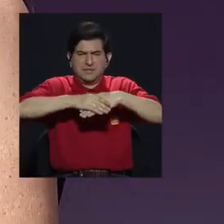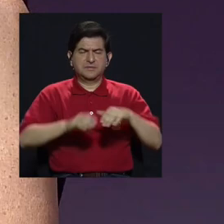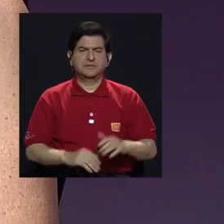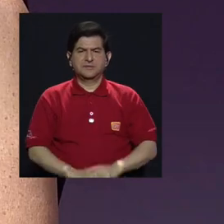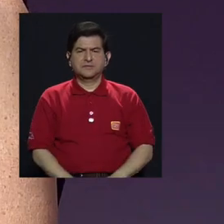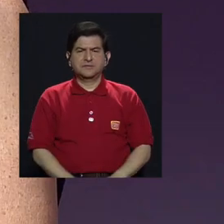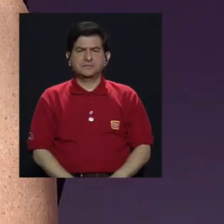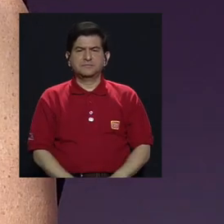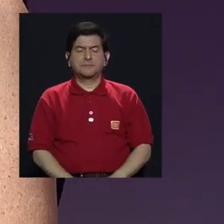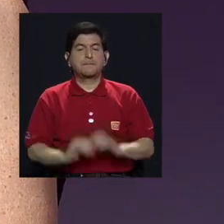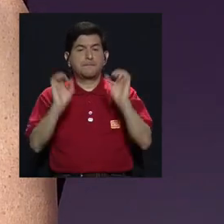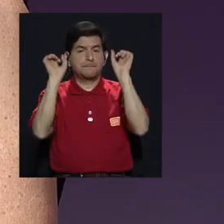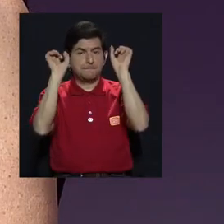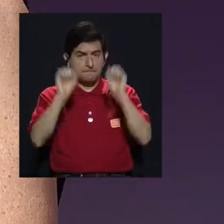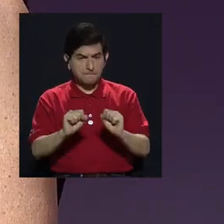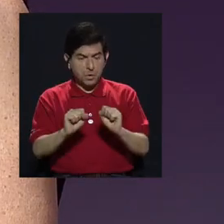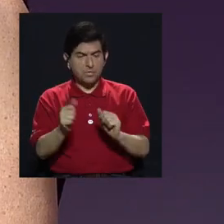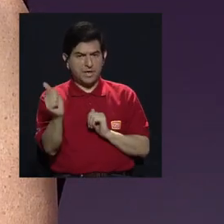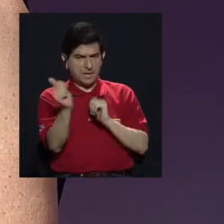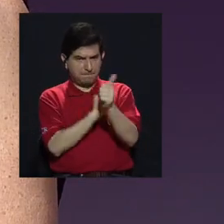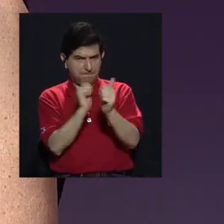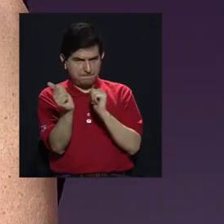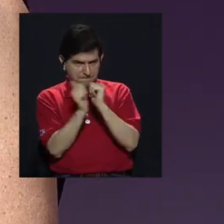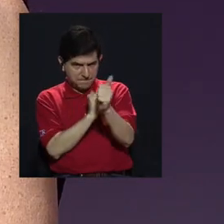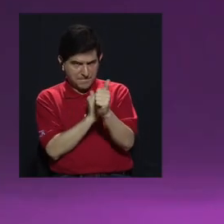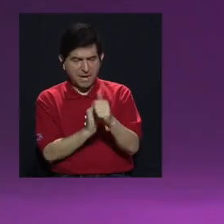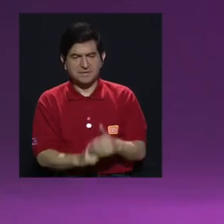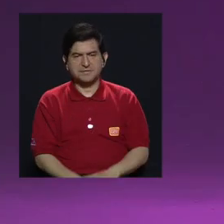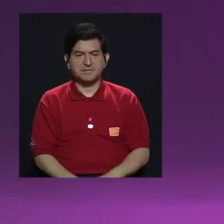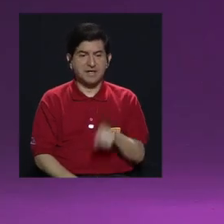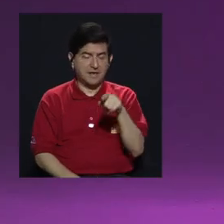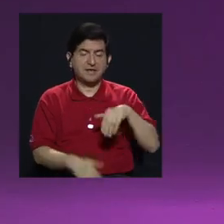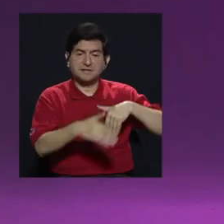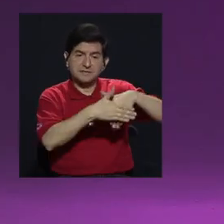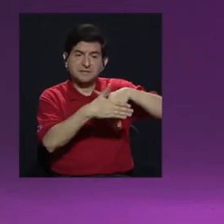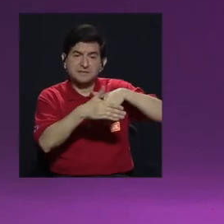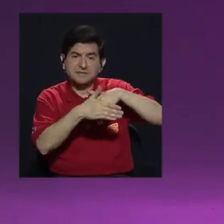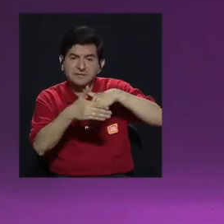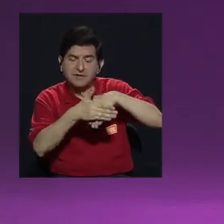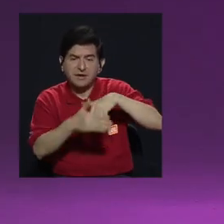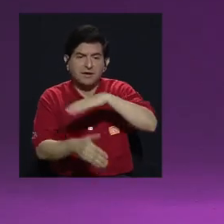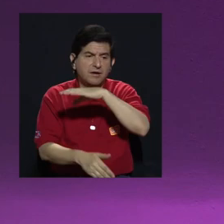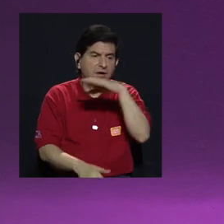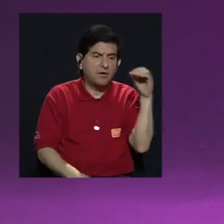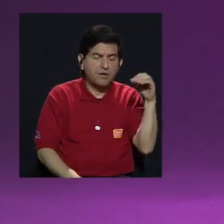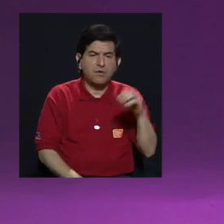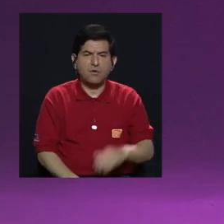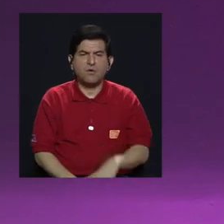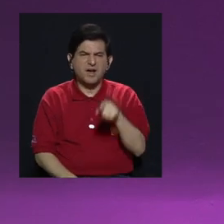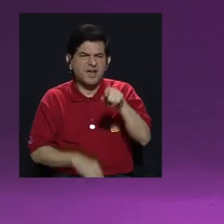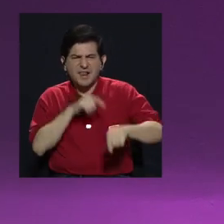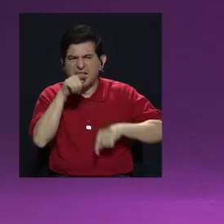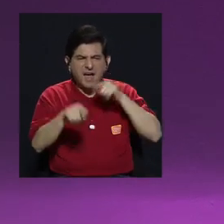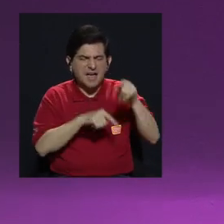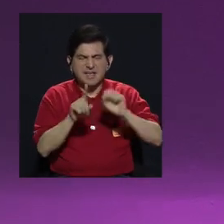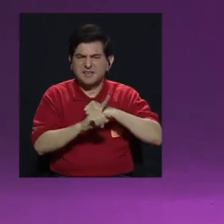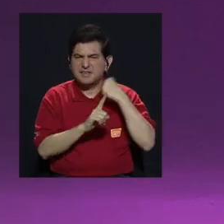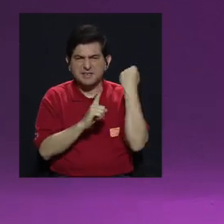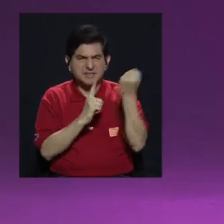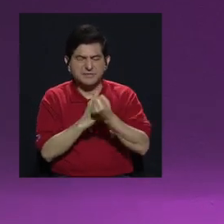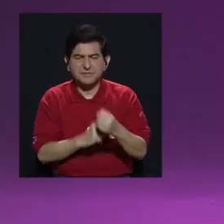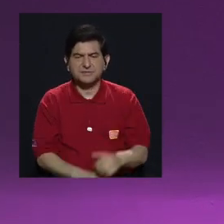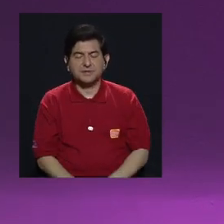Claro. ¿Cómo logran pues superar, por así decirlo, esas barreras o ese ojo crítico de la sociedad?